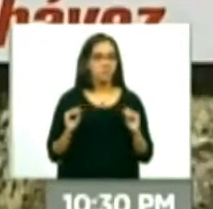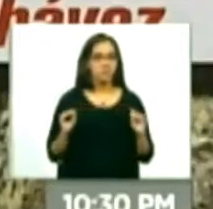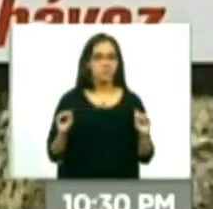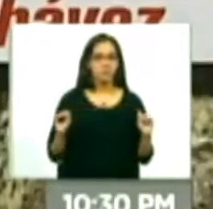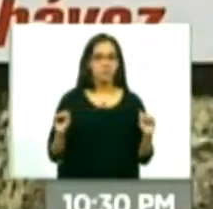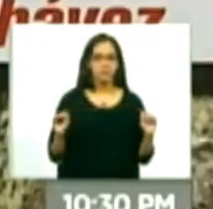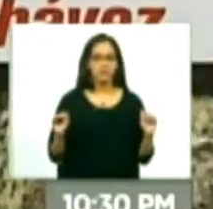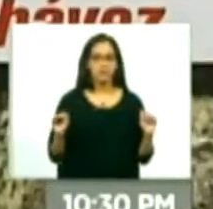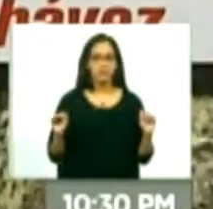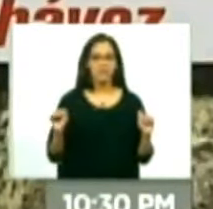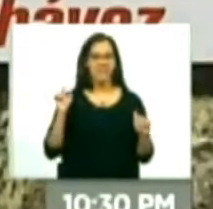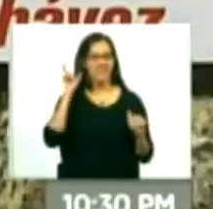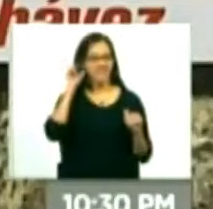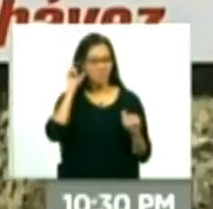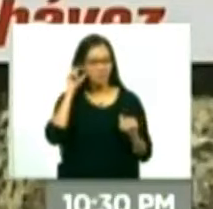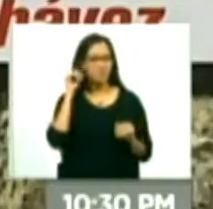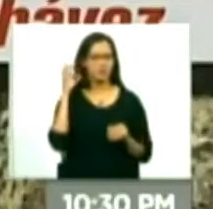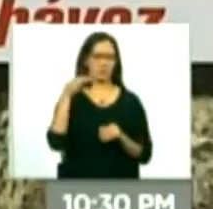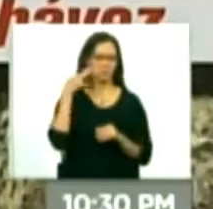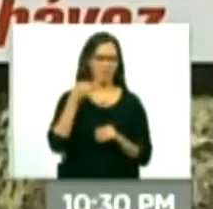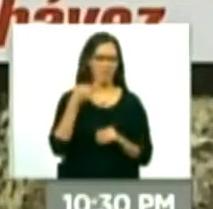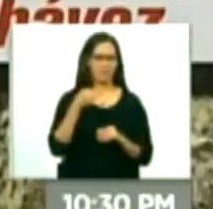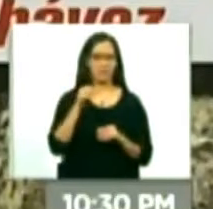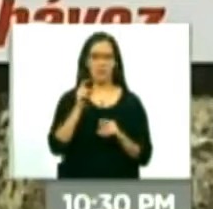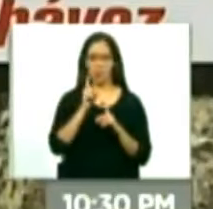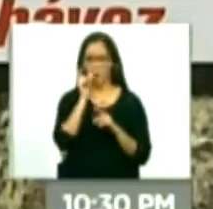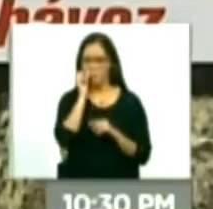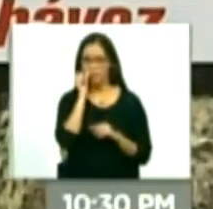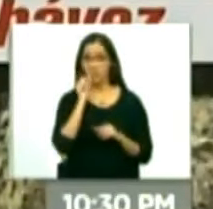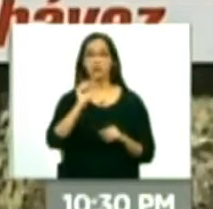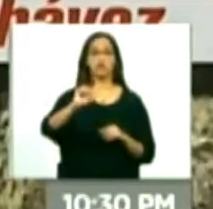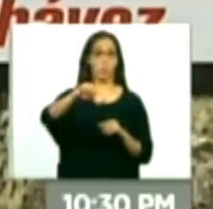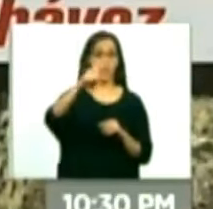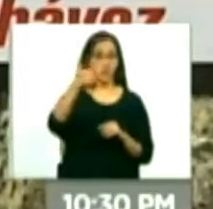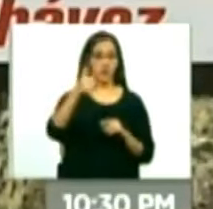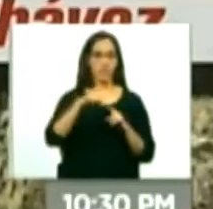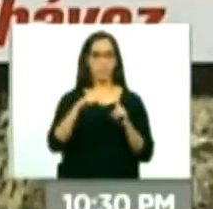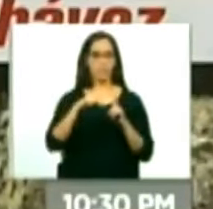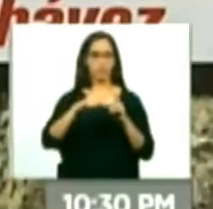Escuchen el discurso del tipo, ¿no? Son mayoría, pero están en desventaja.